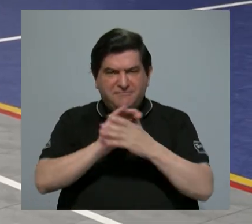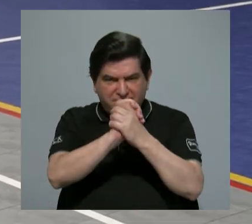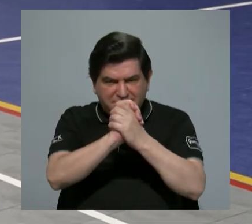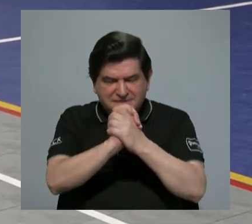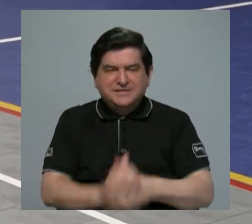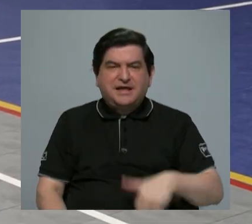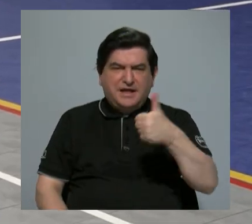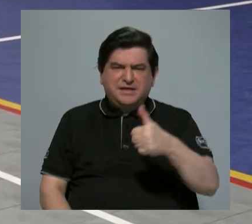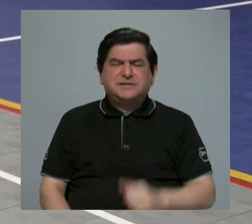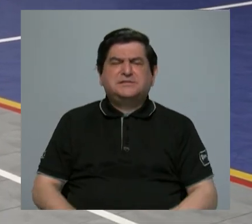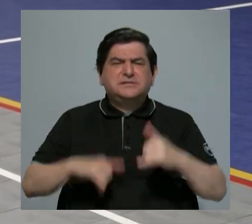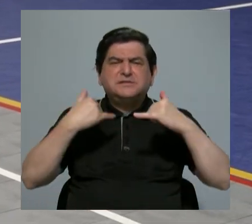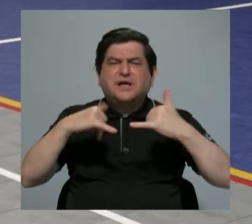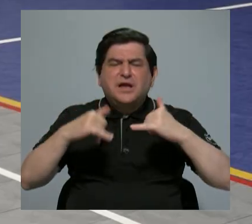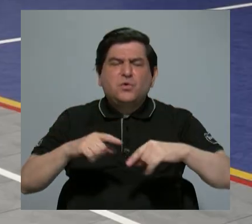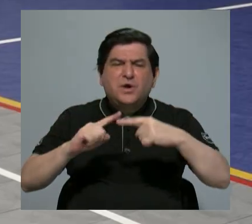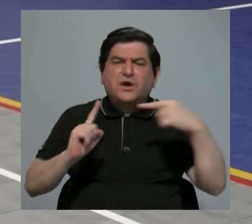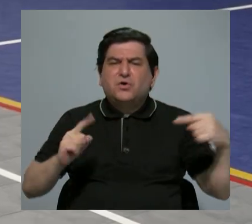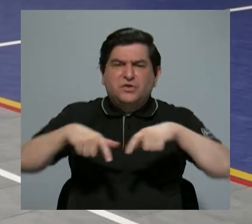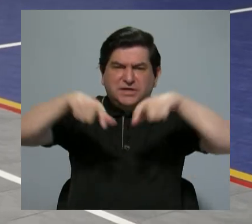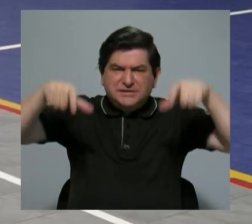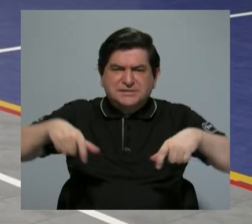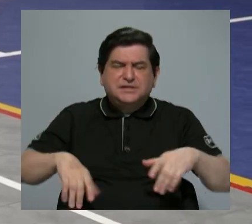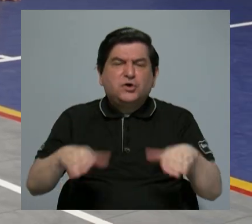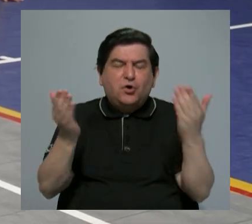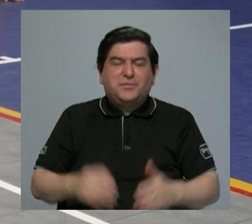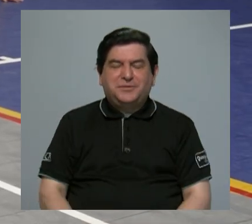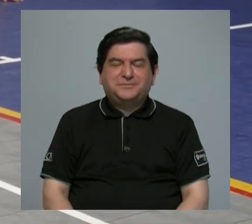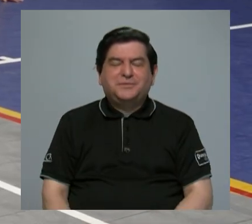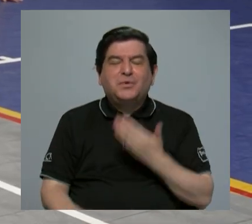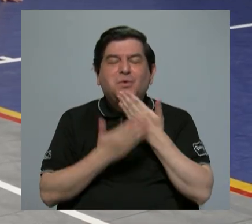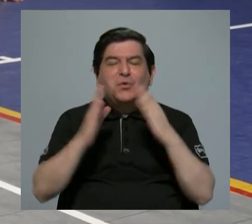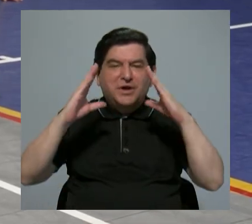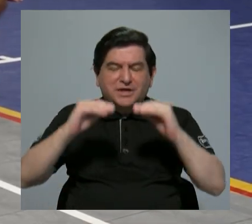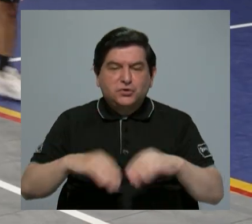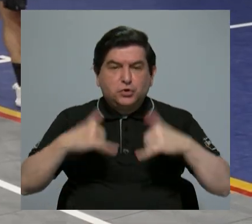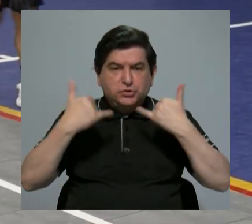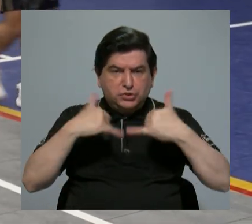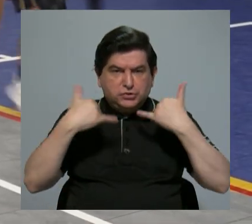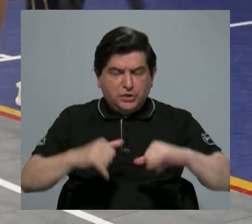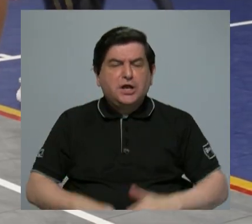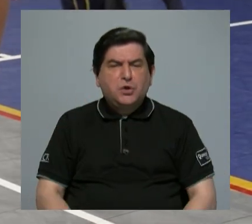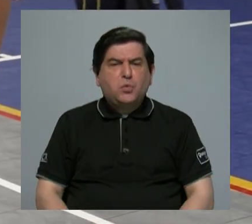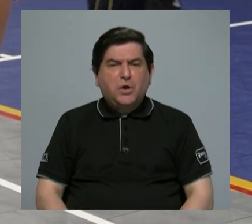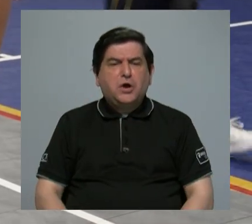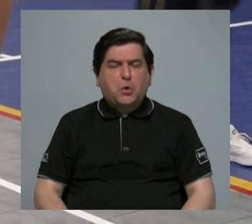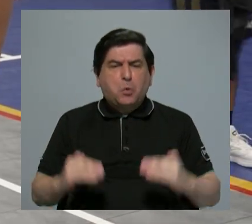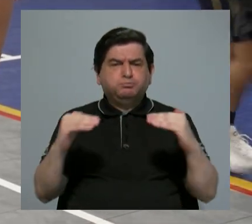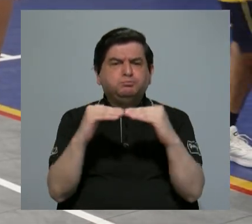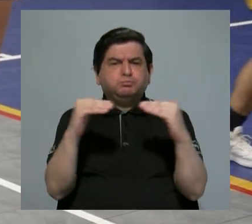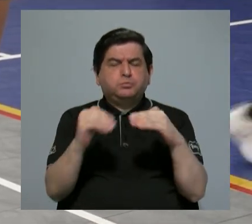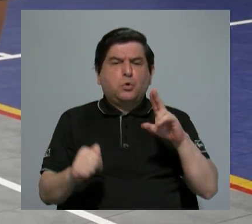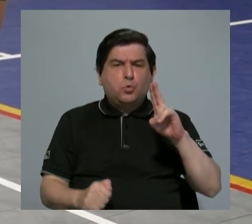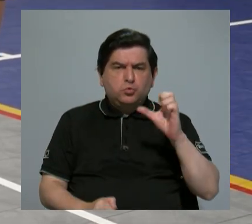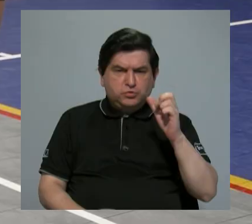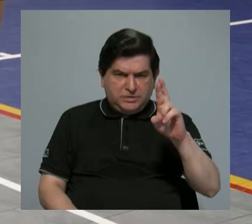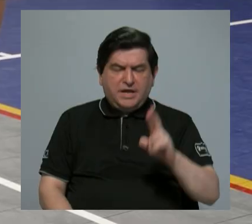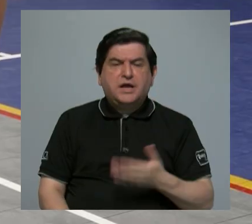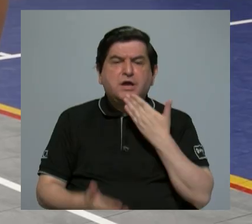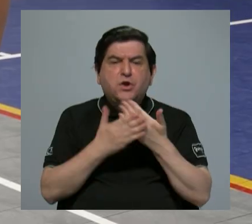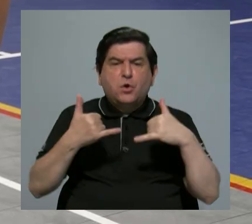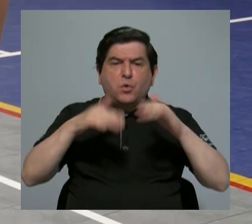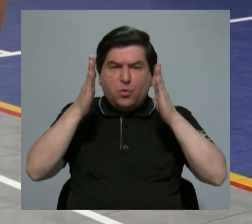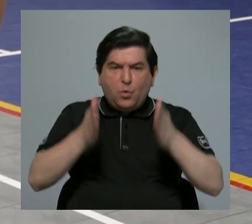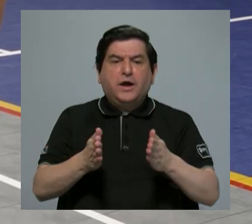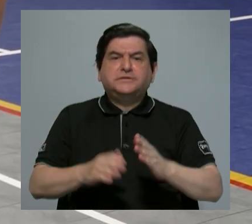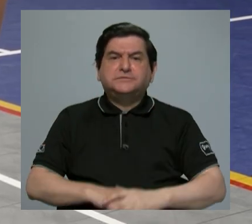vivió el partido de cancha? Hola, muy buenas noches. El encuentro estuvo muy parejo, la verdad. La UCR tiene